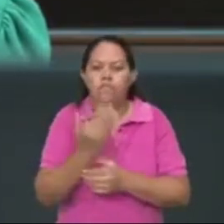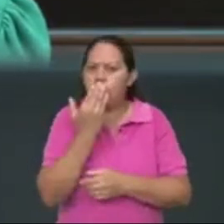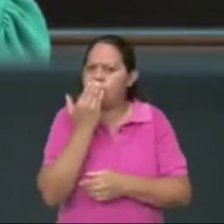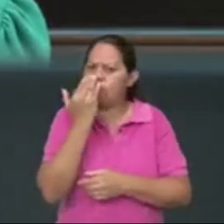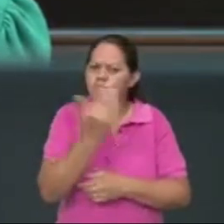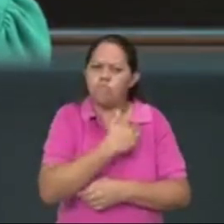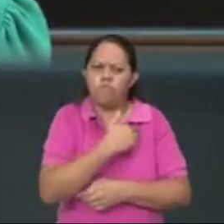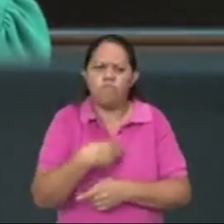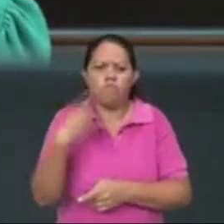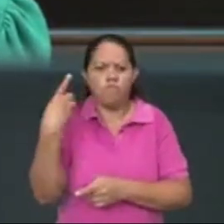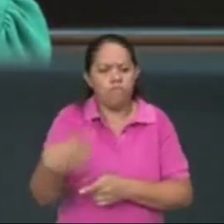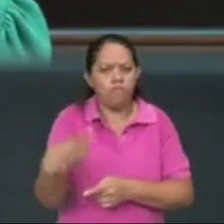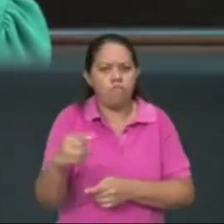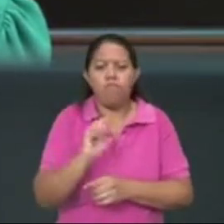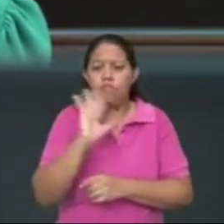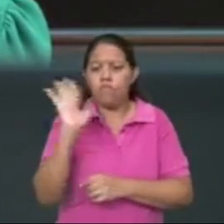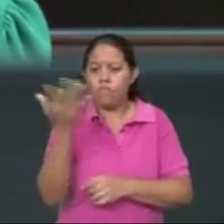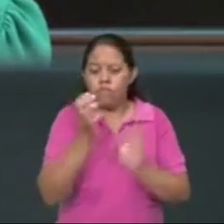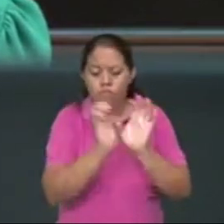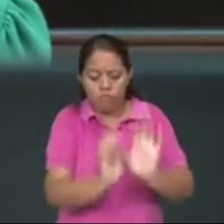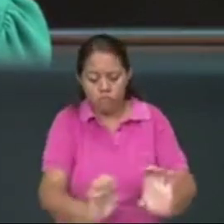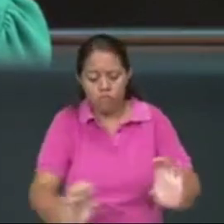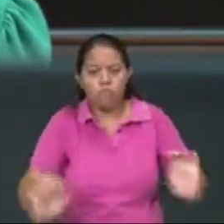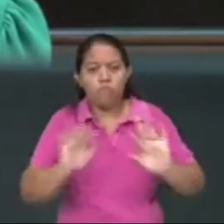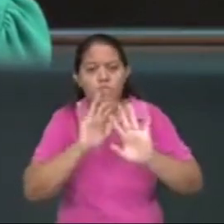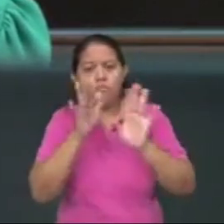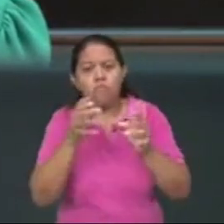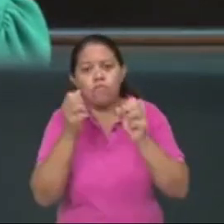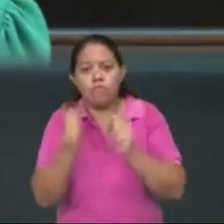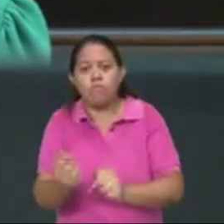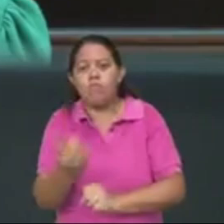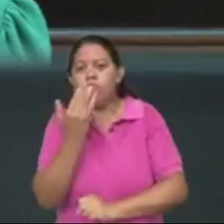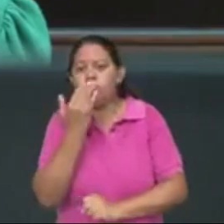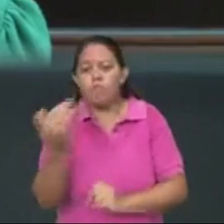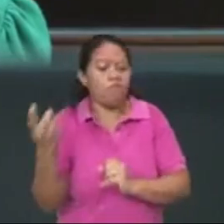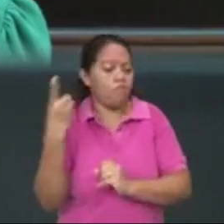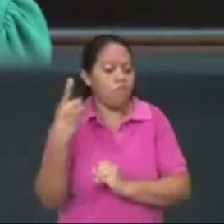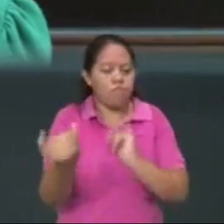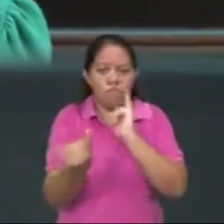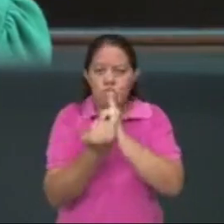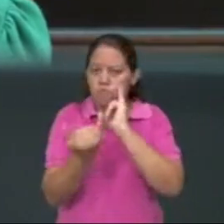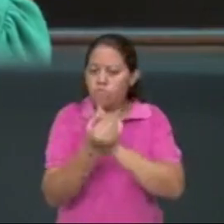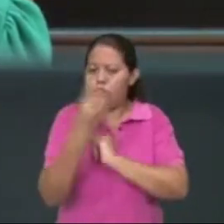este cumplimiento, que los niños y las niñas gocen